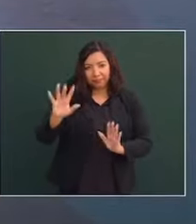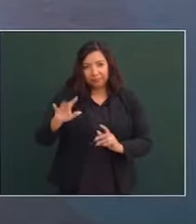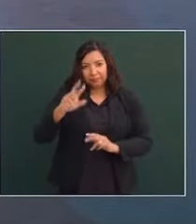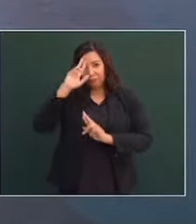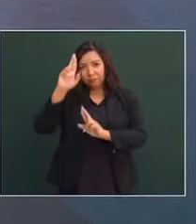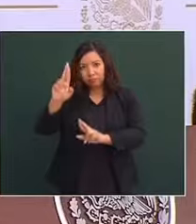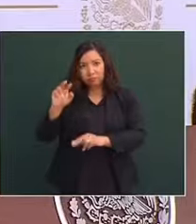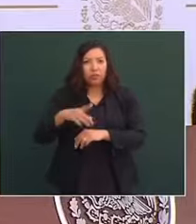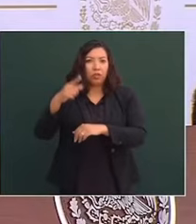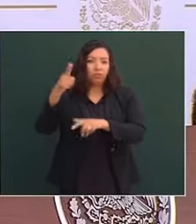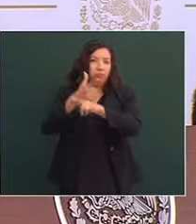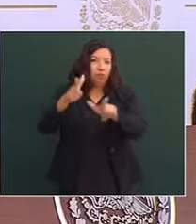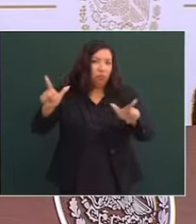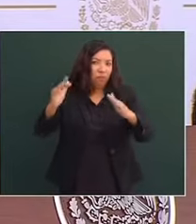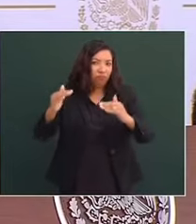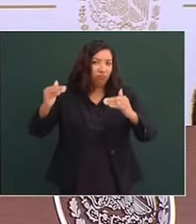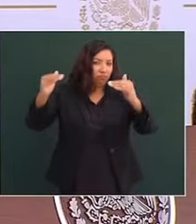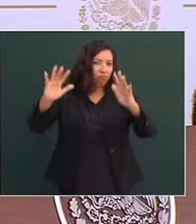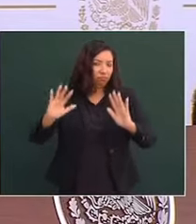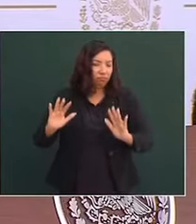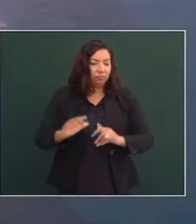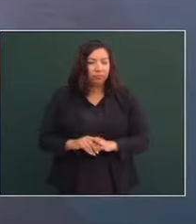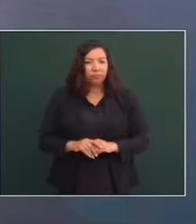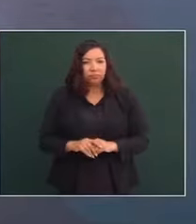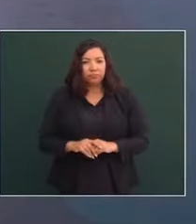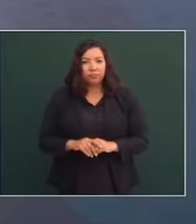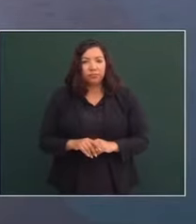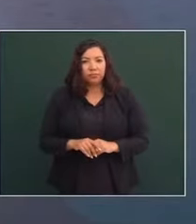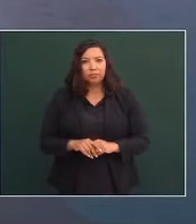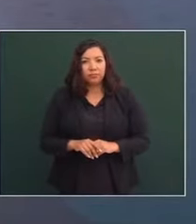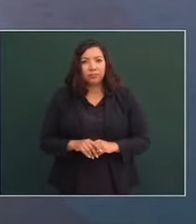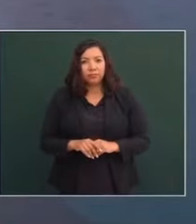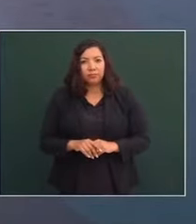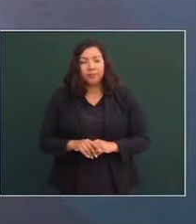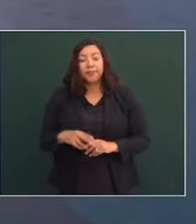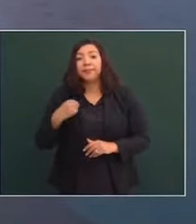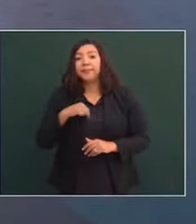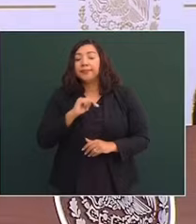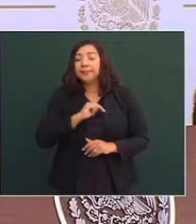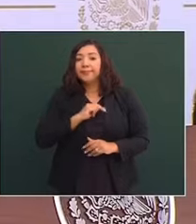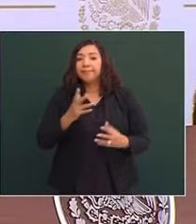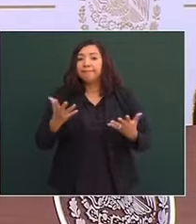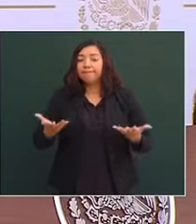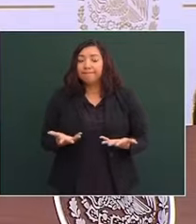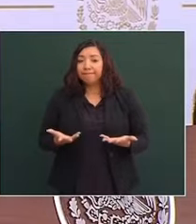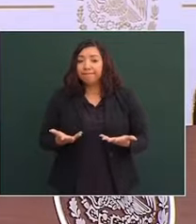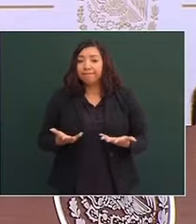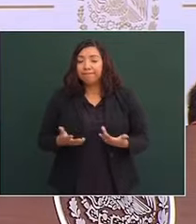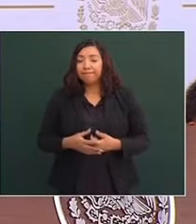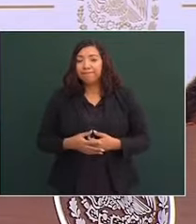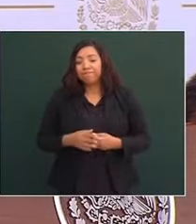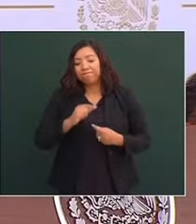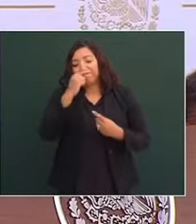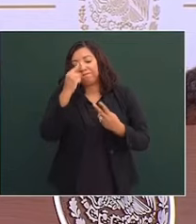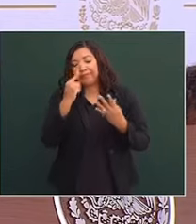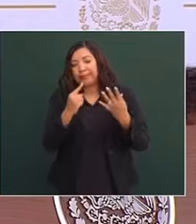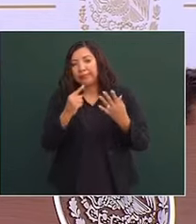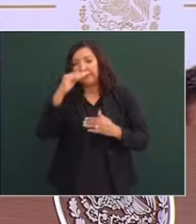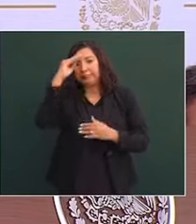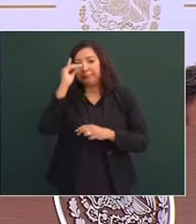independientes libres soberanos y nosotros vamos a a buscar opciones